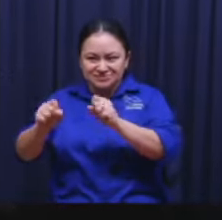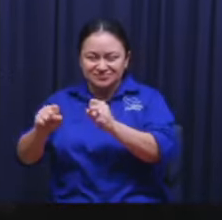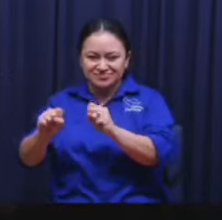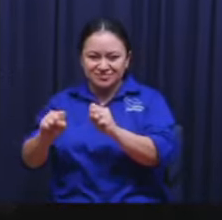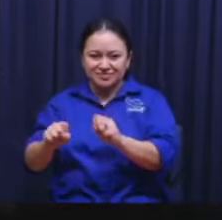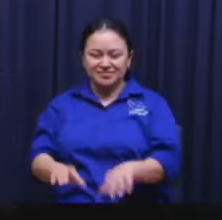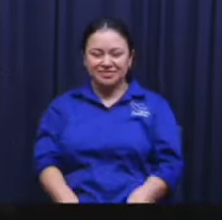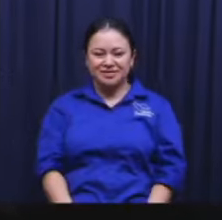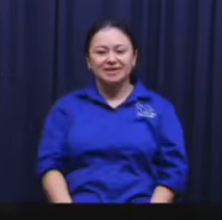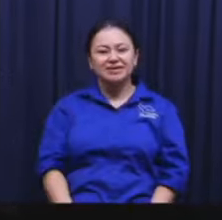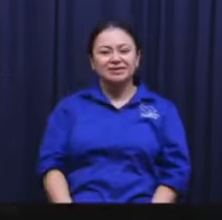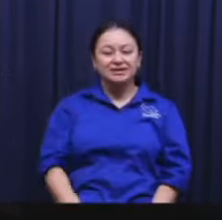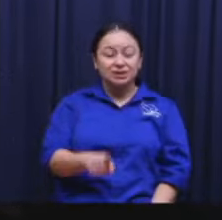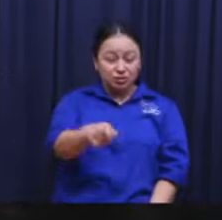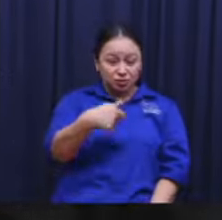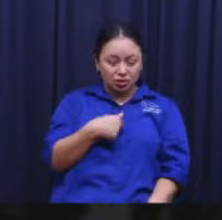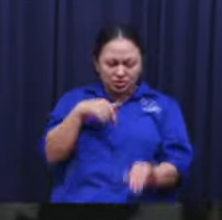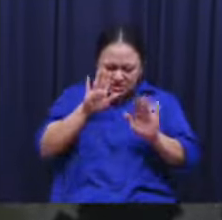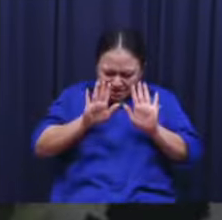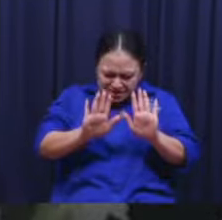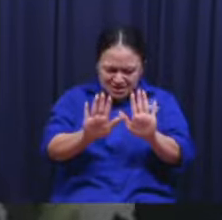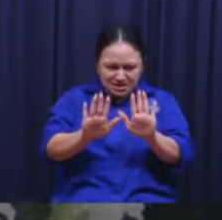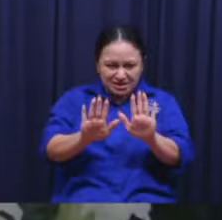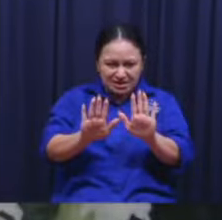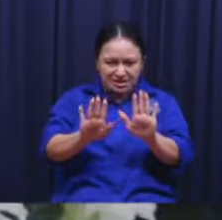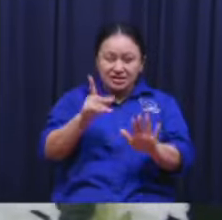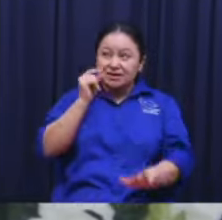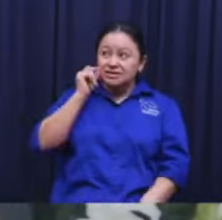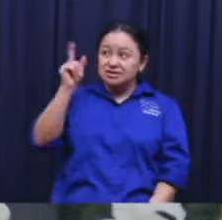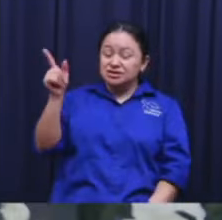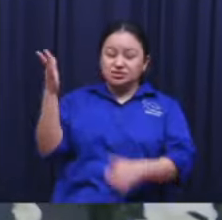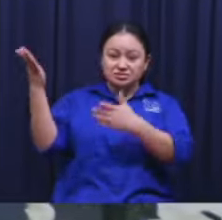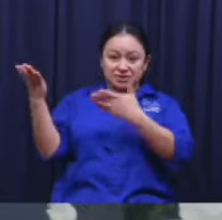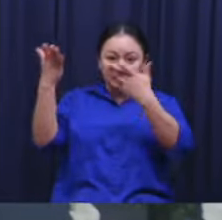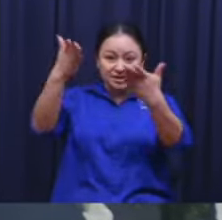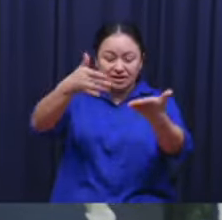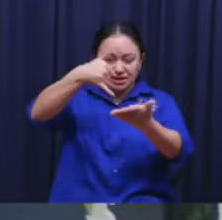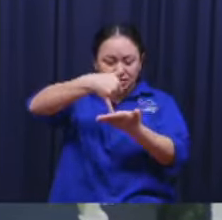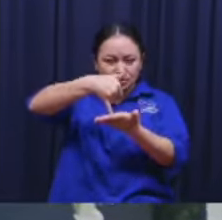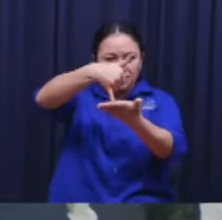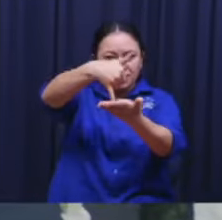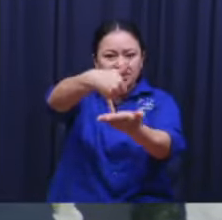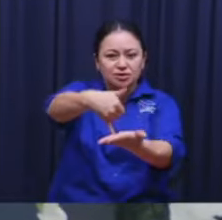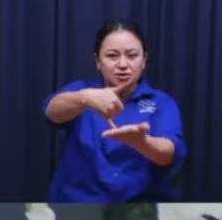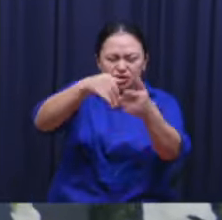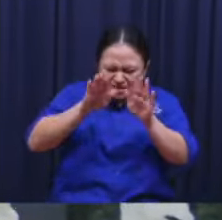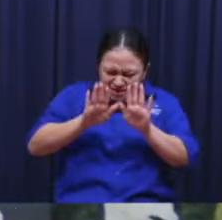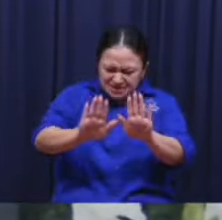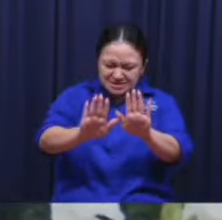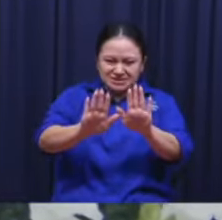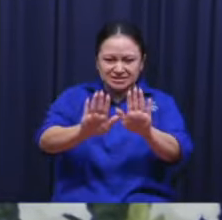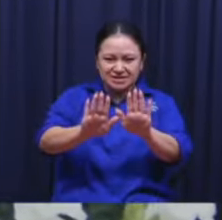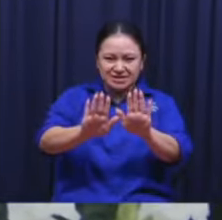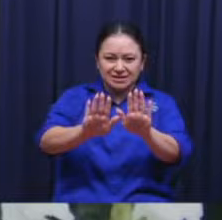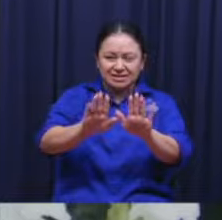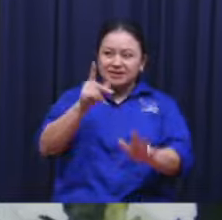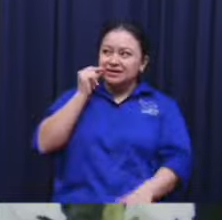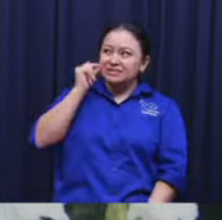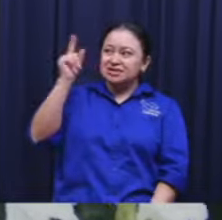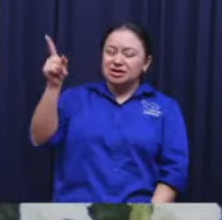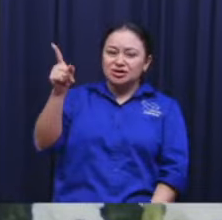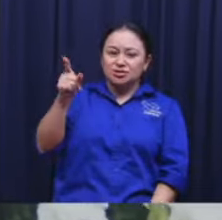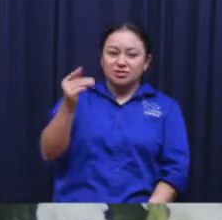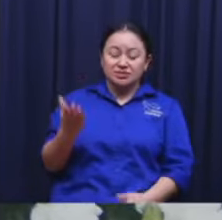Resiste. El Señor te va a dar tu galardón. Resiste, el Señor te va a dar tu premio. Resiste, el Señor te va a honrar porque